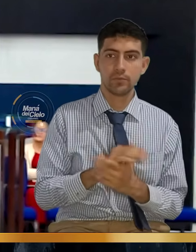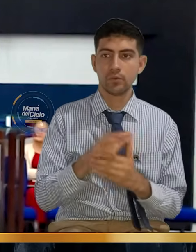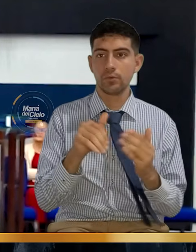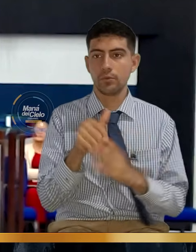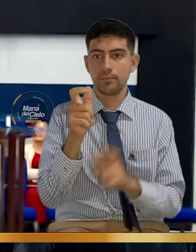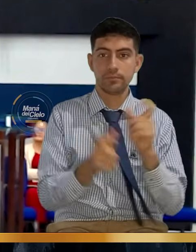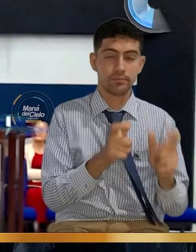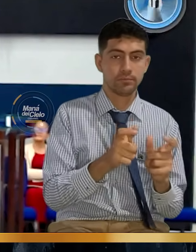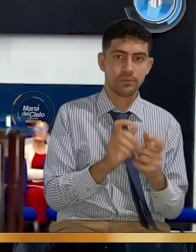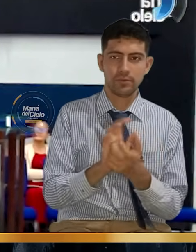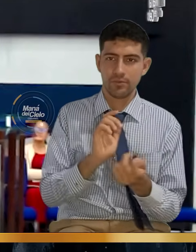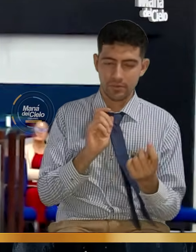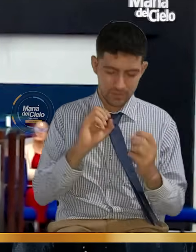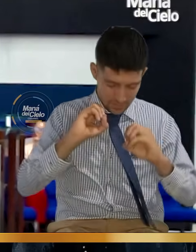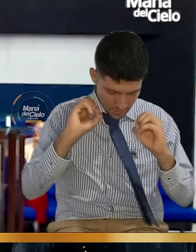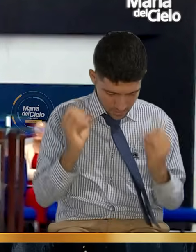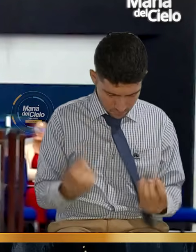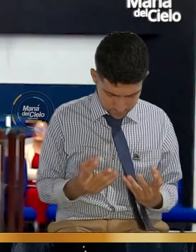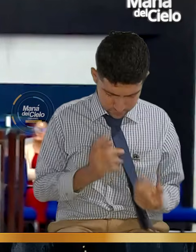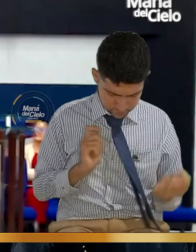Aquí hay historias fascinantes.